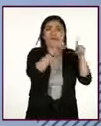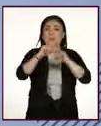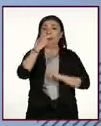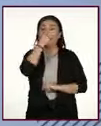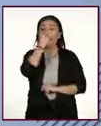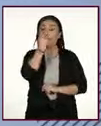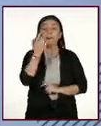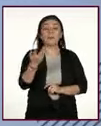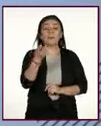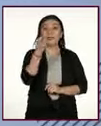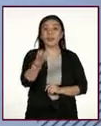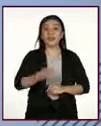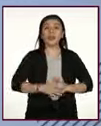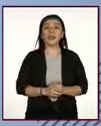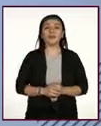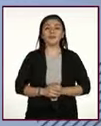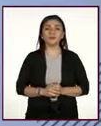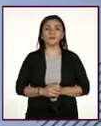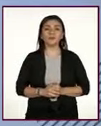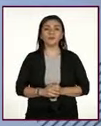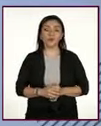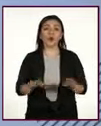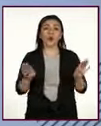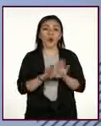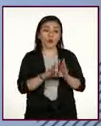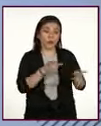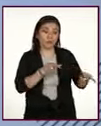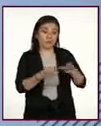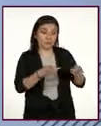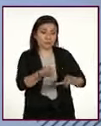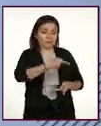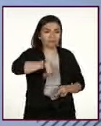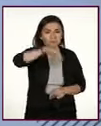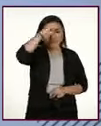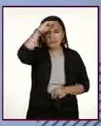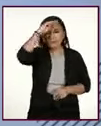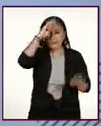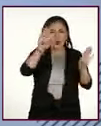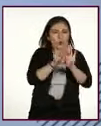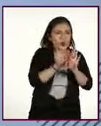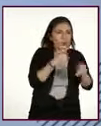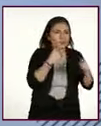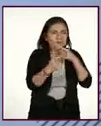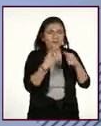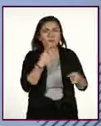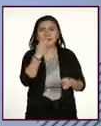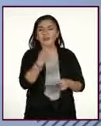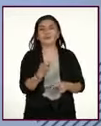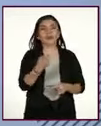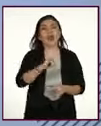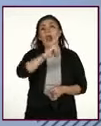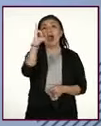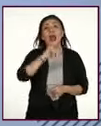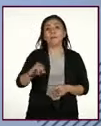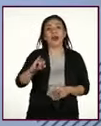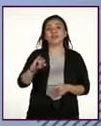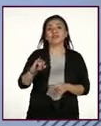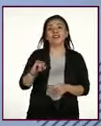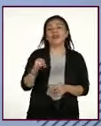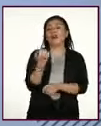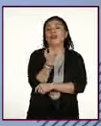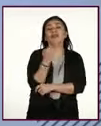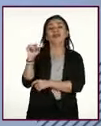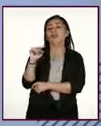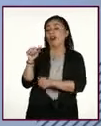Y bueno, entonces, desde la estrategia lo que pensamos o lo que decimos es que nunca más daremos la espalda a las